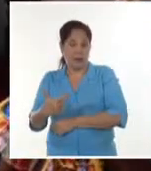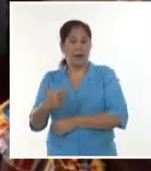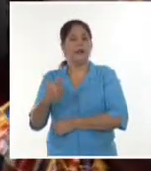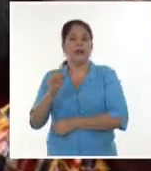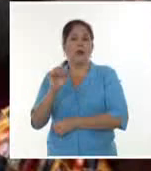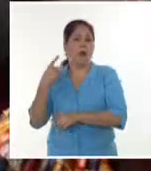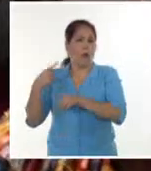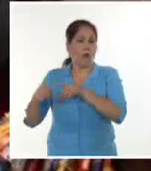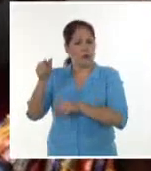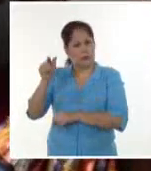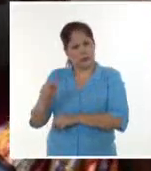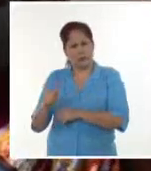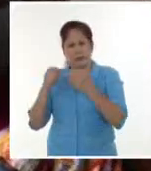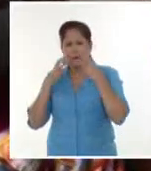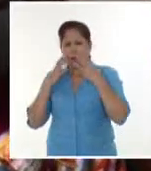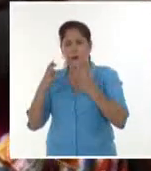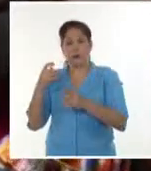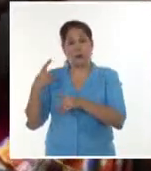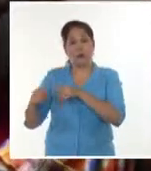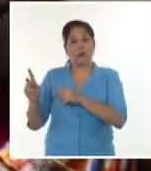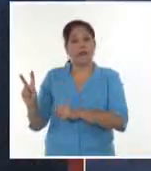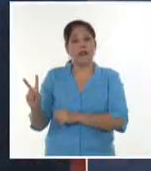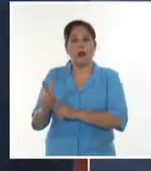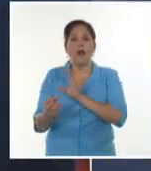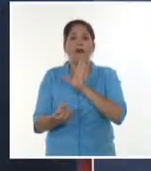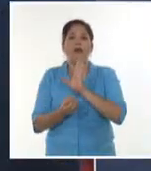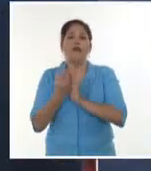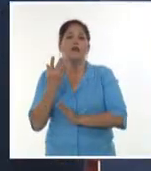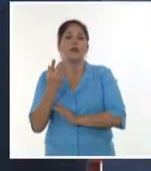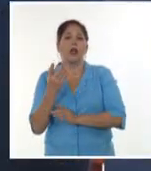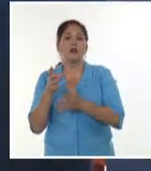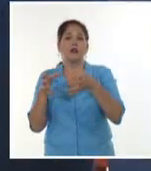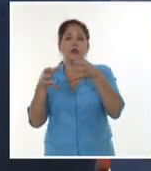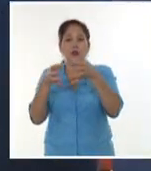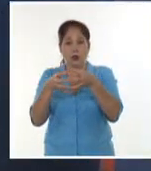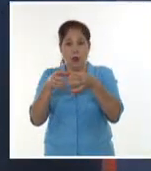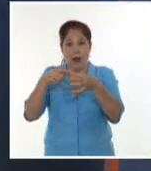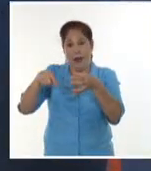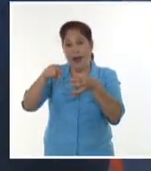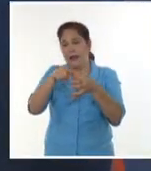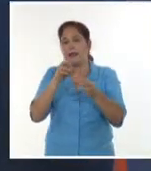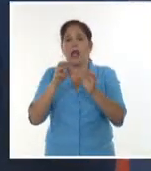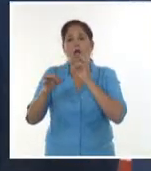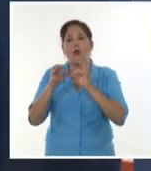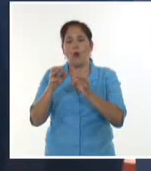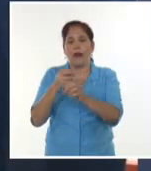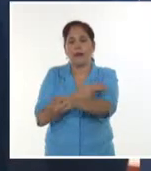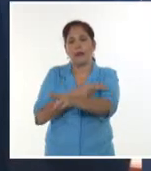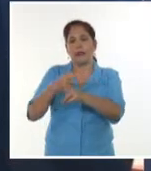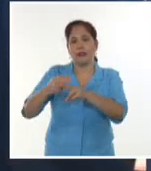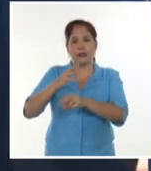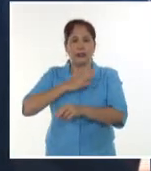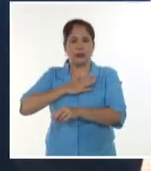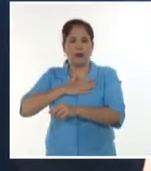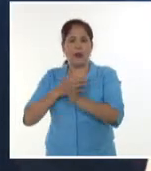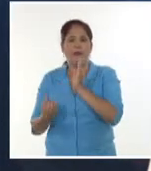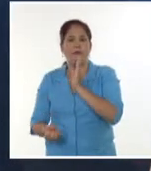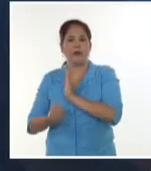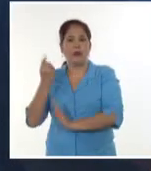Isidore Mpango. Asimismo, visitó la Fundación Julius Nyerere, donde se resguarda la valiosa historia del padre fundador de